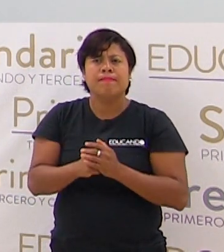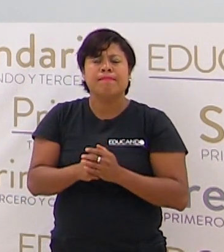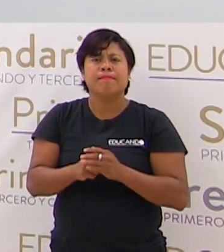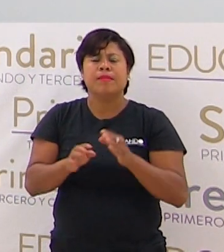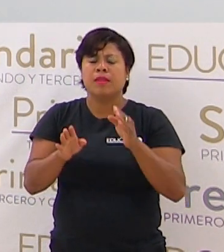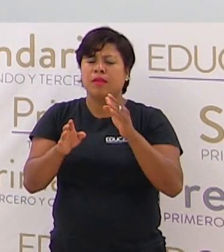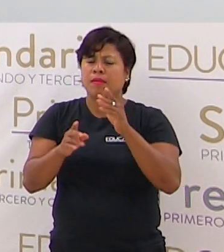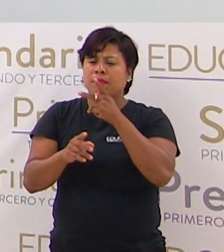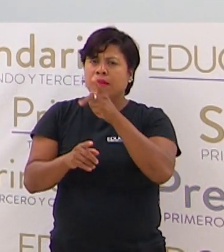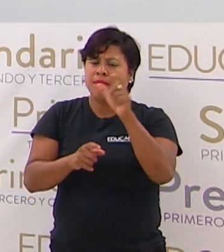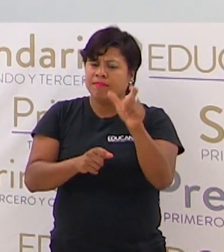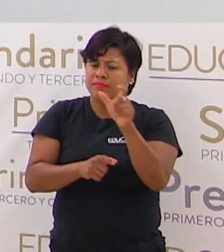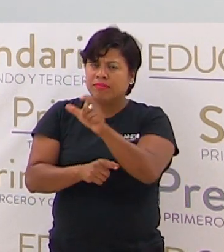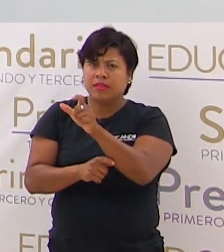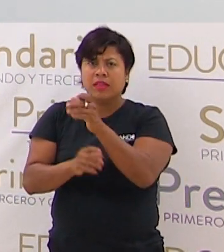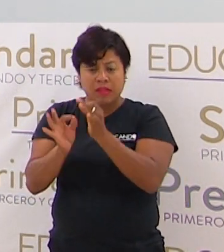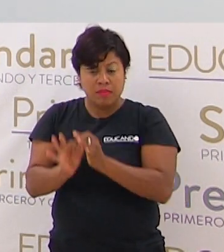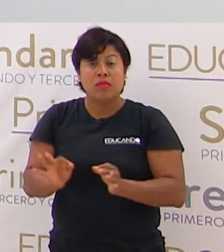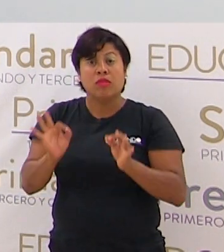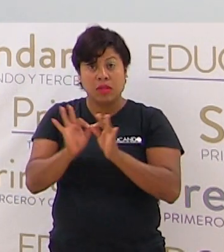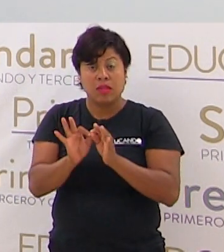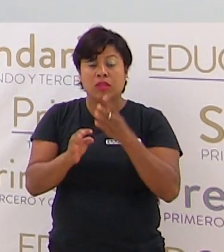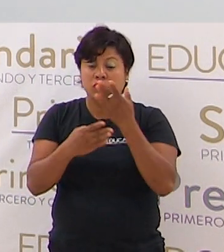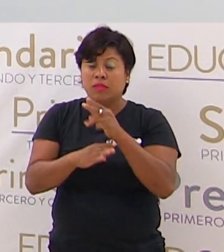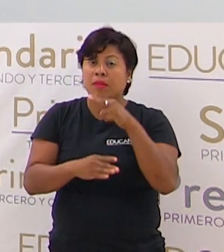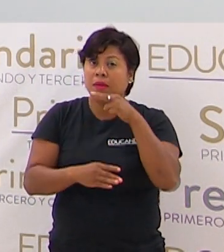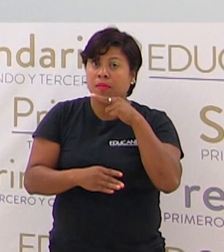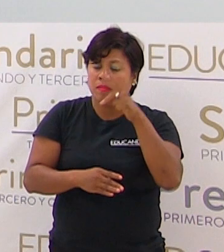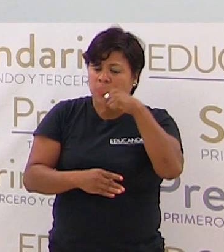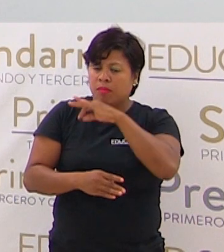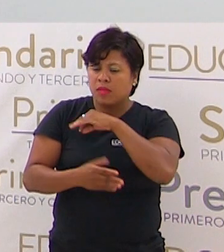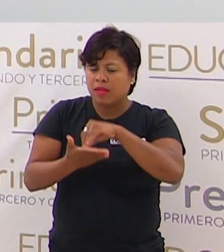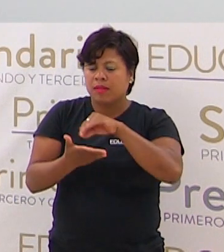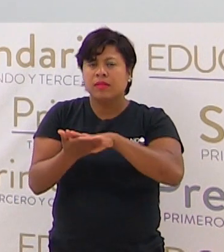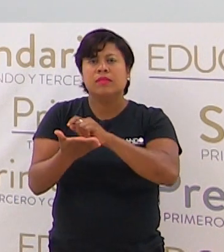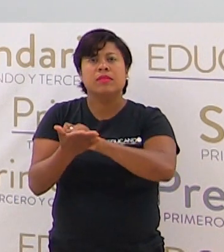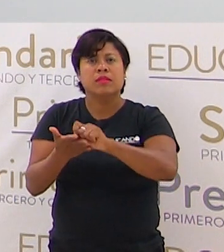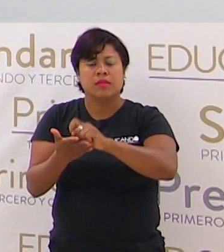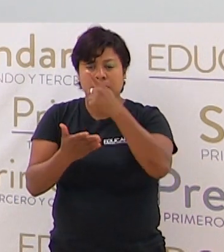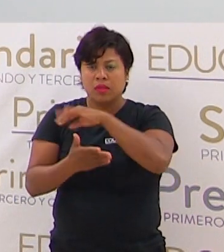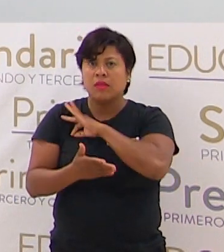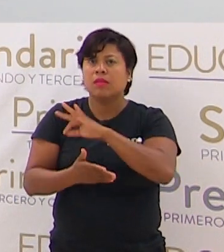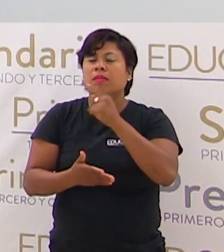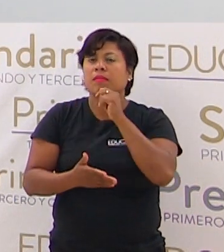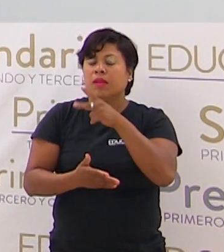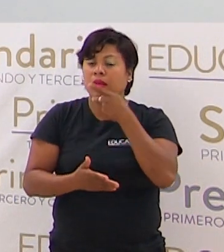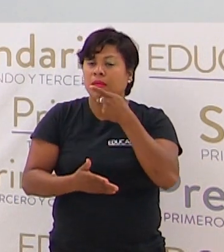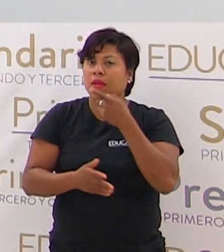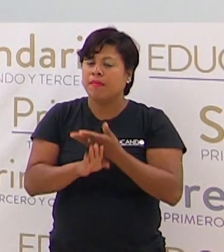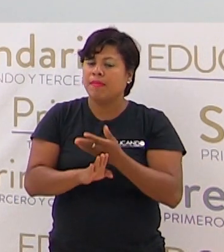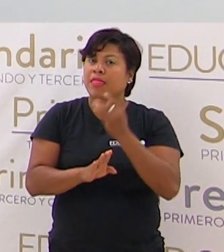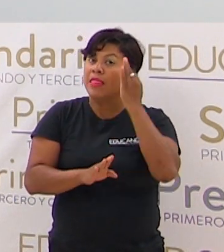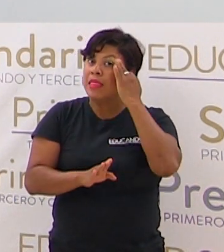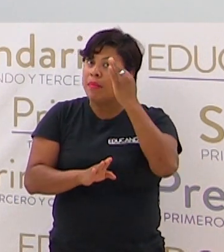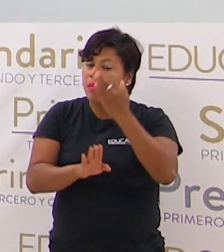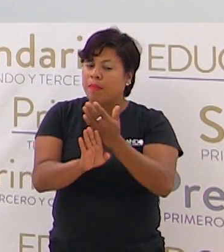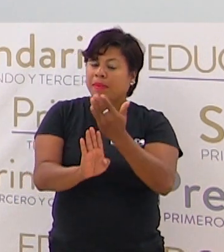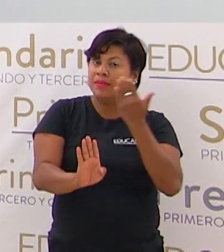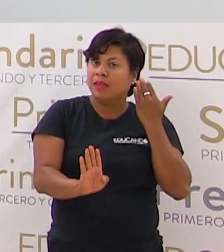algunas conjugaciones verbales que son muy importantes para poder escribir y sobre todo hablar en pasado.